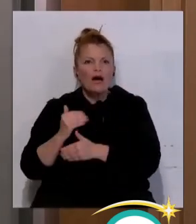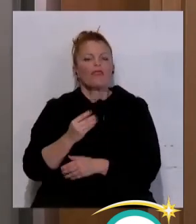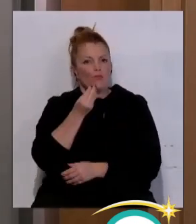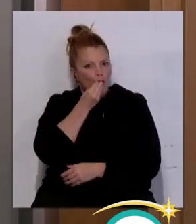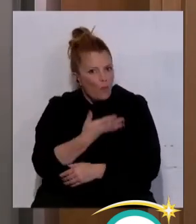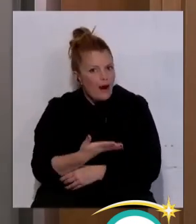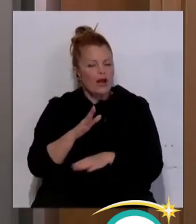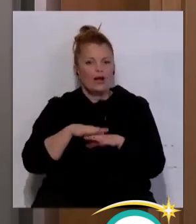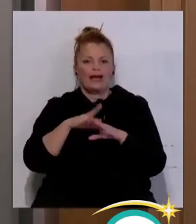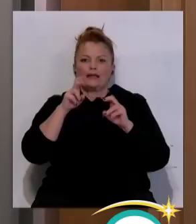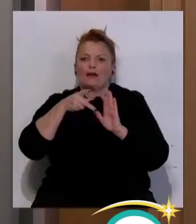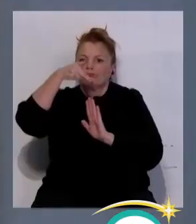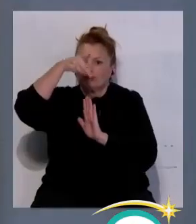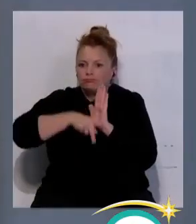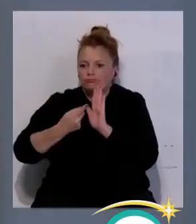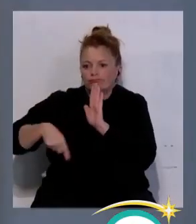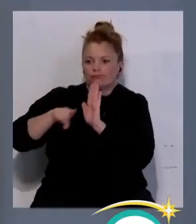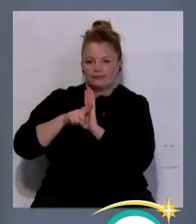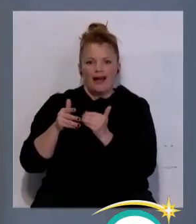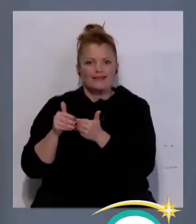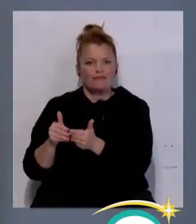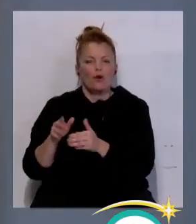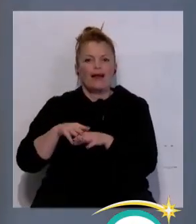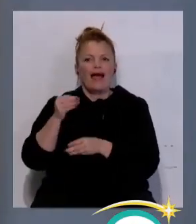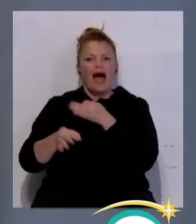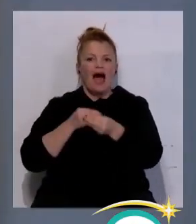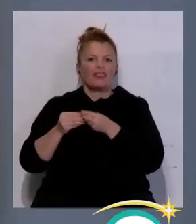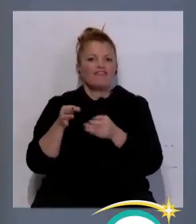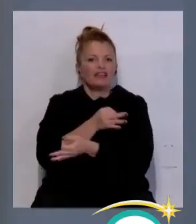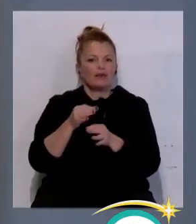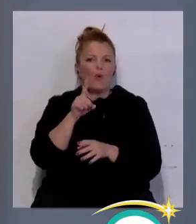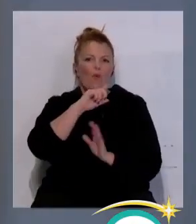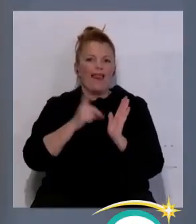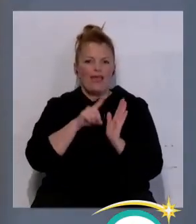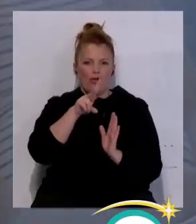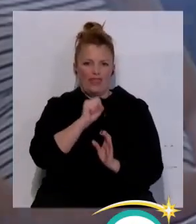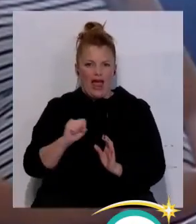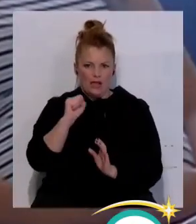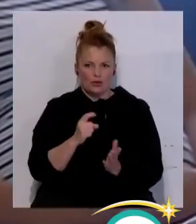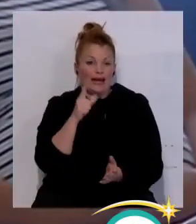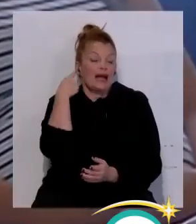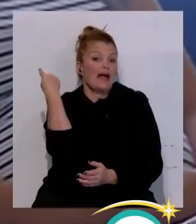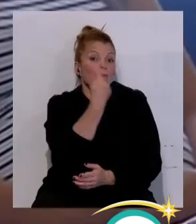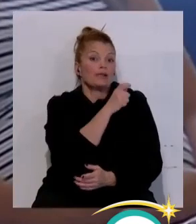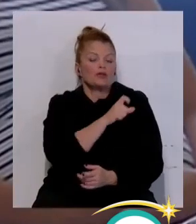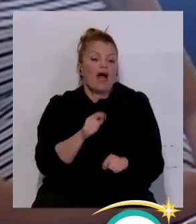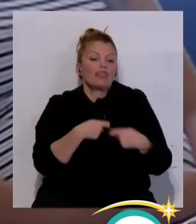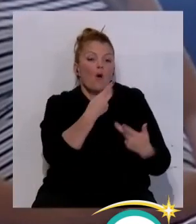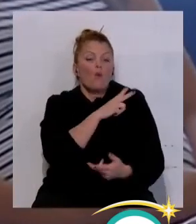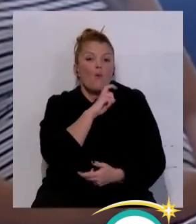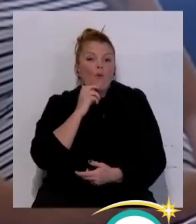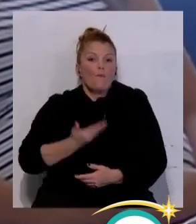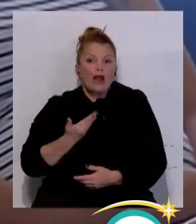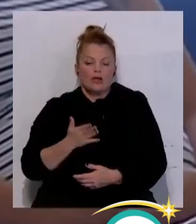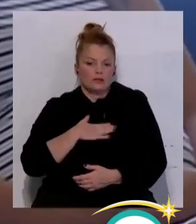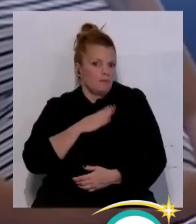bueno a nivel de nomenclatura y de poder hacer efectiva una ley de hace 12 años. Cada persona pues le va a dar un valor, ¿no? Hay personas que se sienten madre y